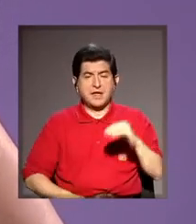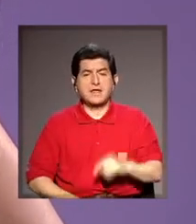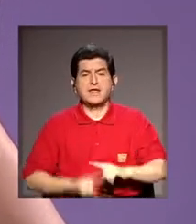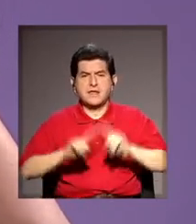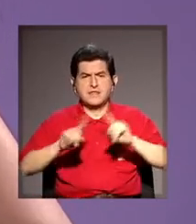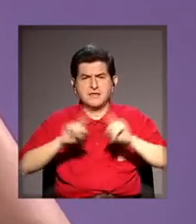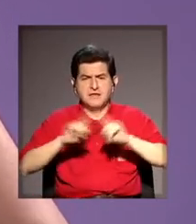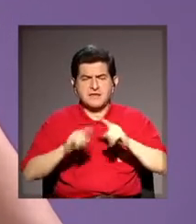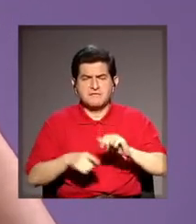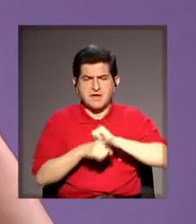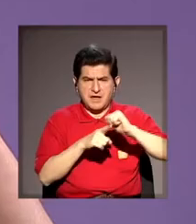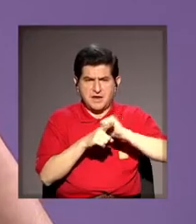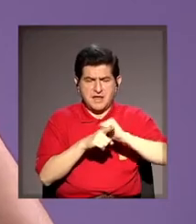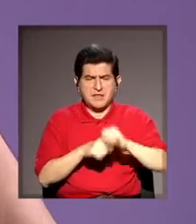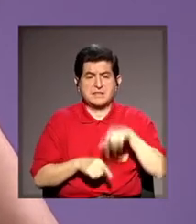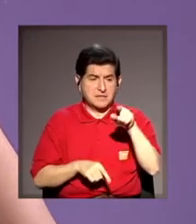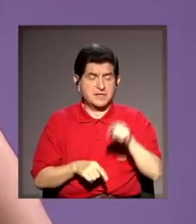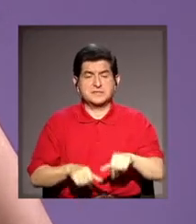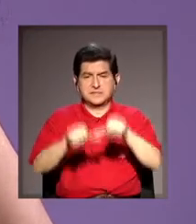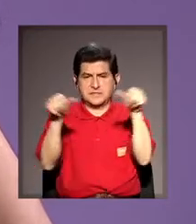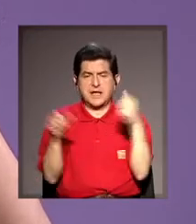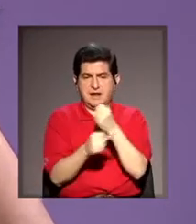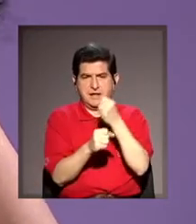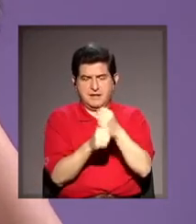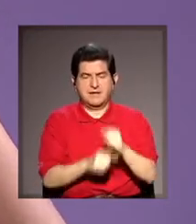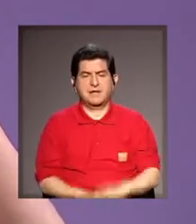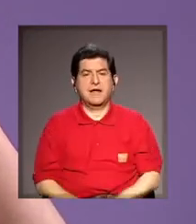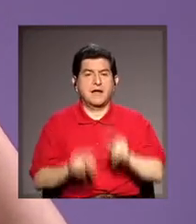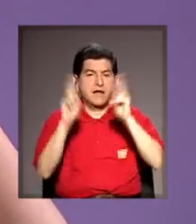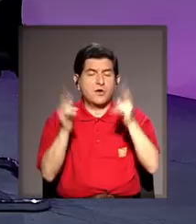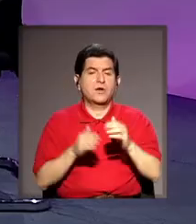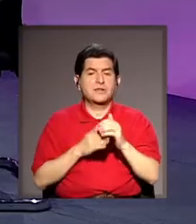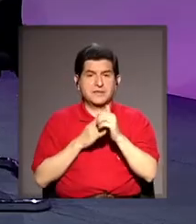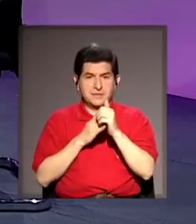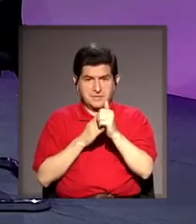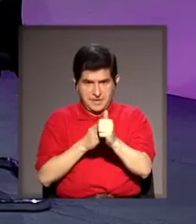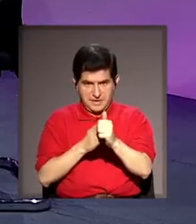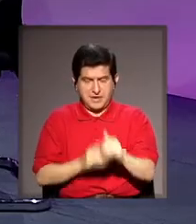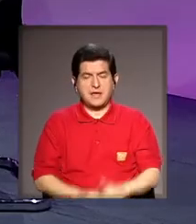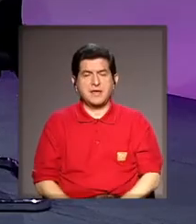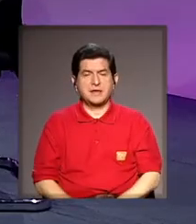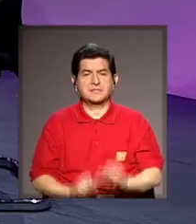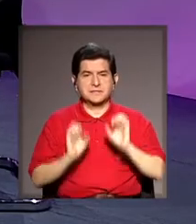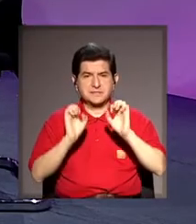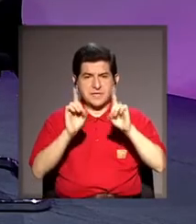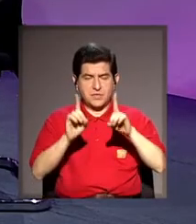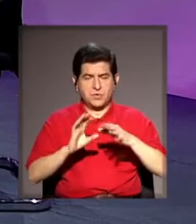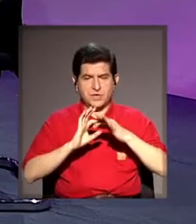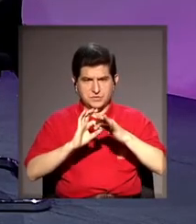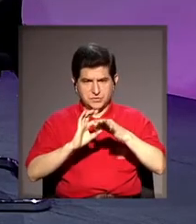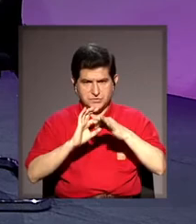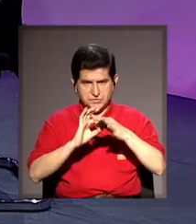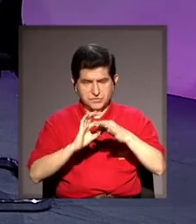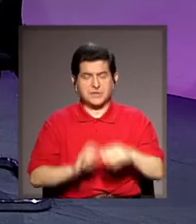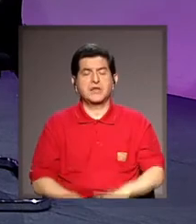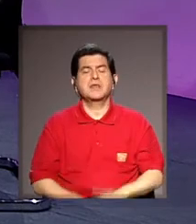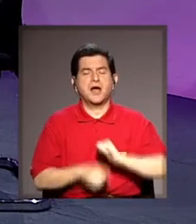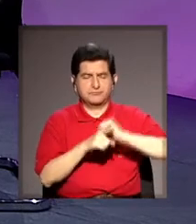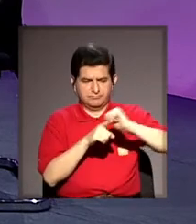serie de capacitaciones al personal verdad con el tema de las guías de educación para la sexualidad también han tocado el tema y han garantizado